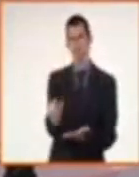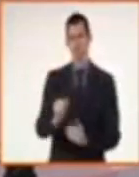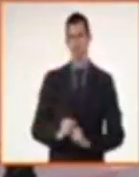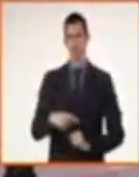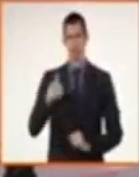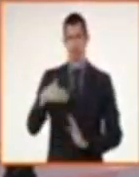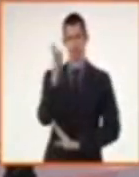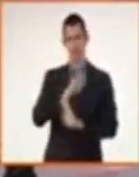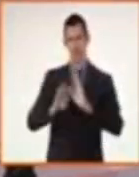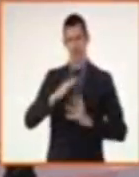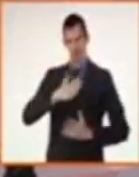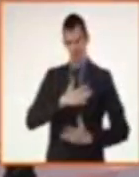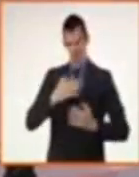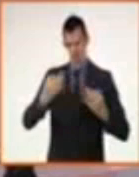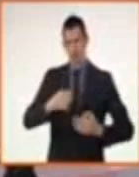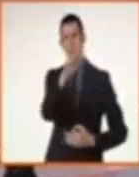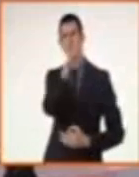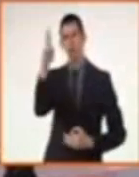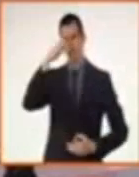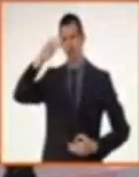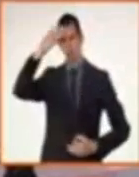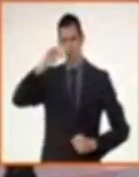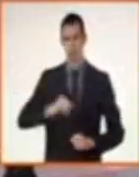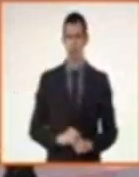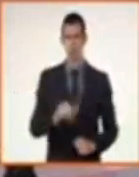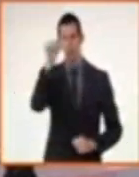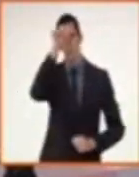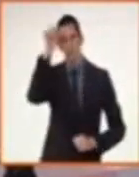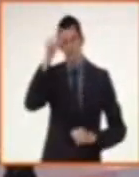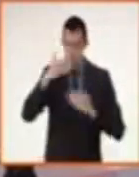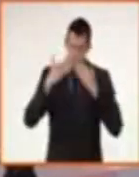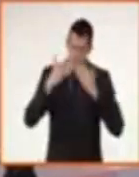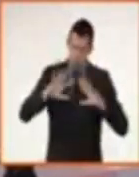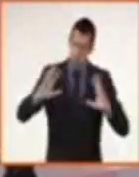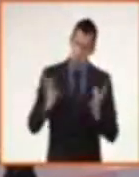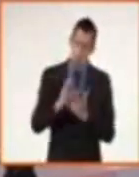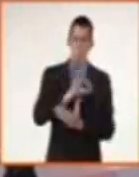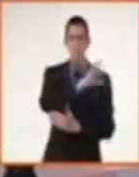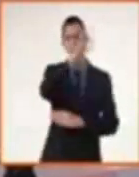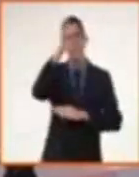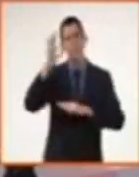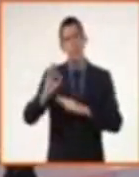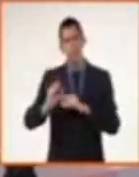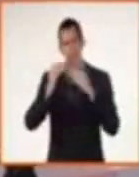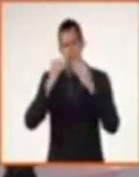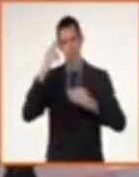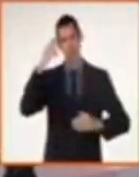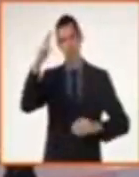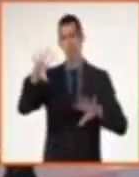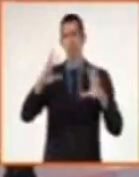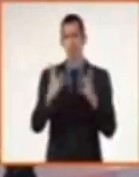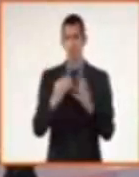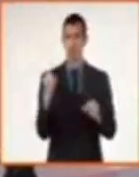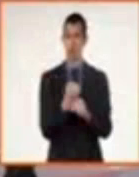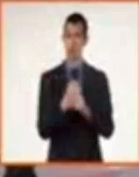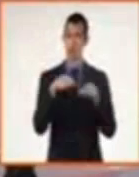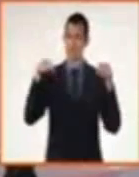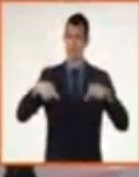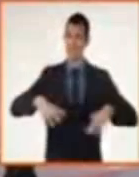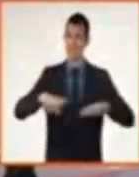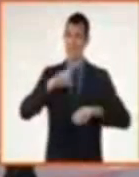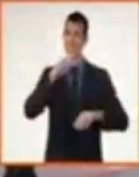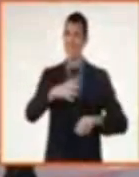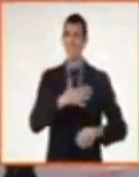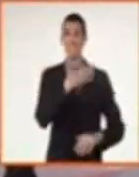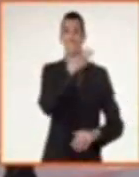jornada histórica, una jornada de victoria y una jornada que quedará en medio de las circunstancias en las que hicimos, también en los anales de las